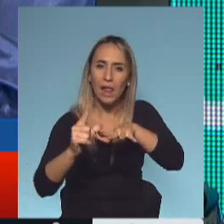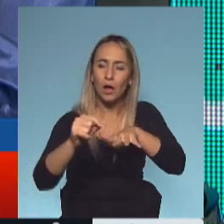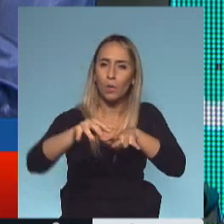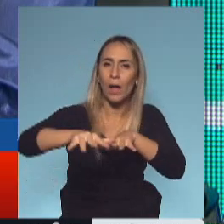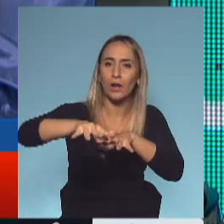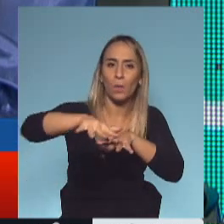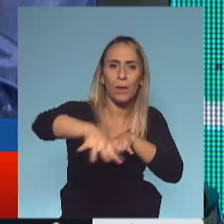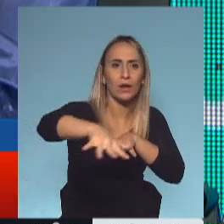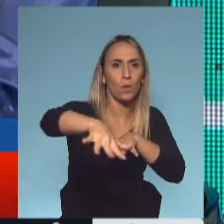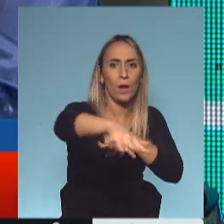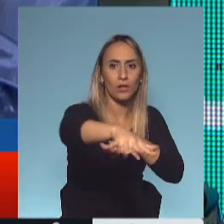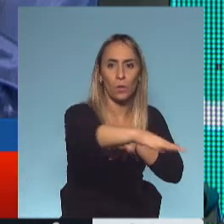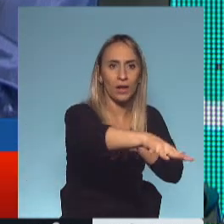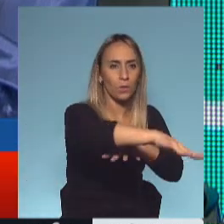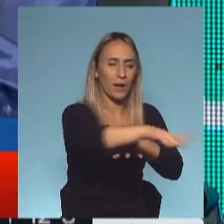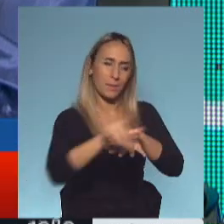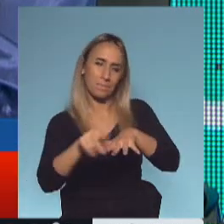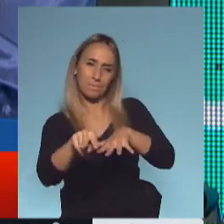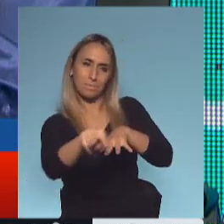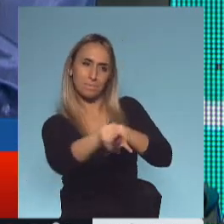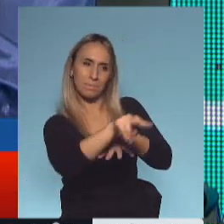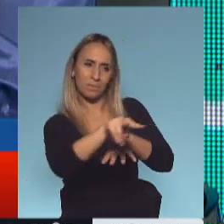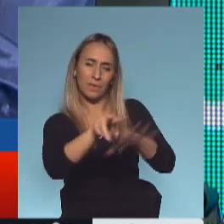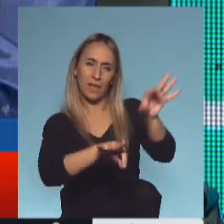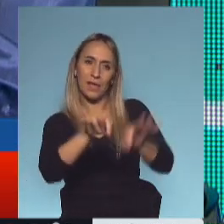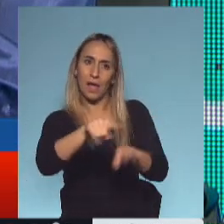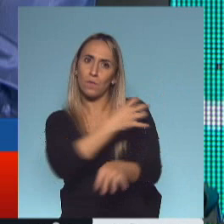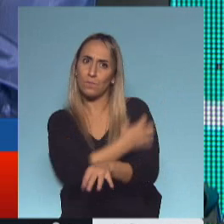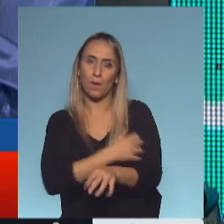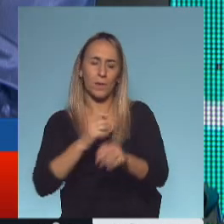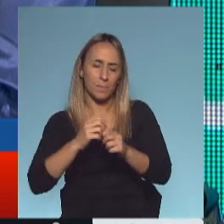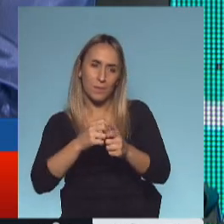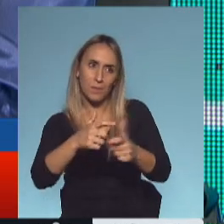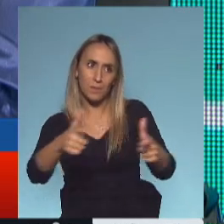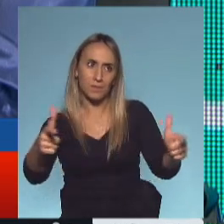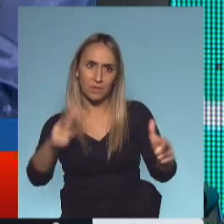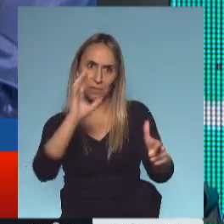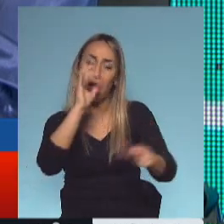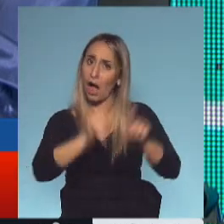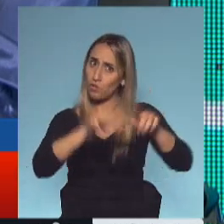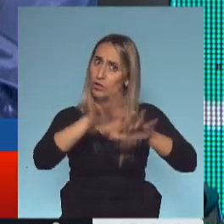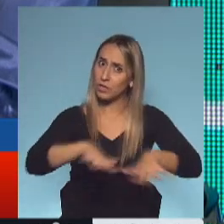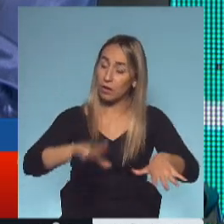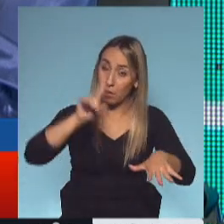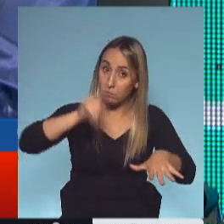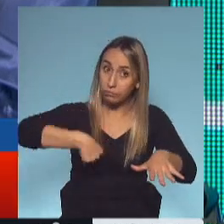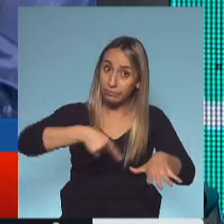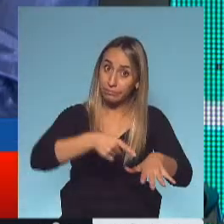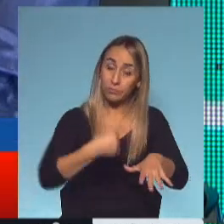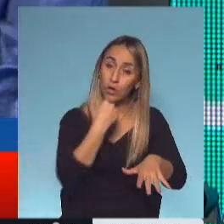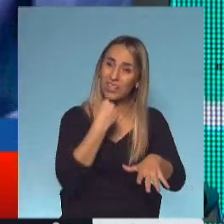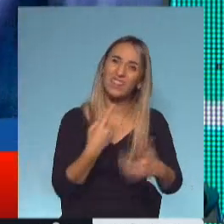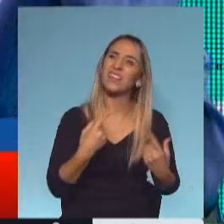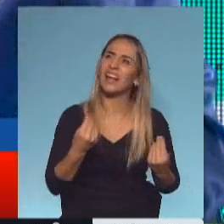vislumbrar qué Argentina tendremos. Hay una cantidad de chicos que no saben de qué se trata las